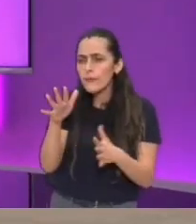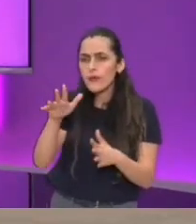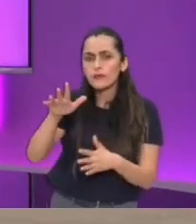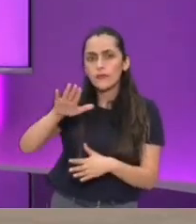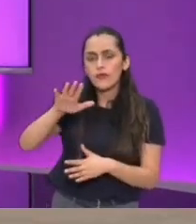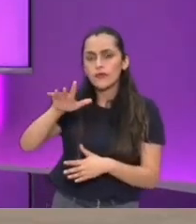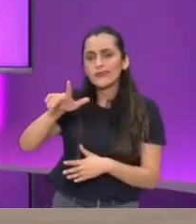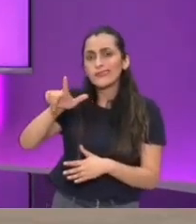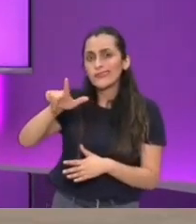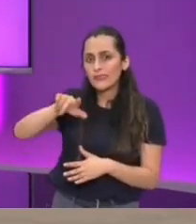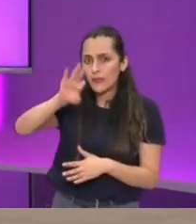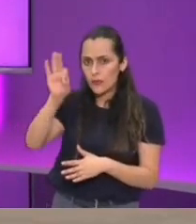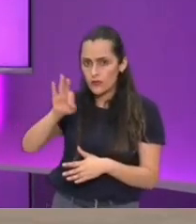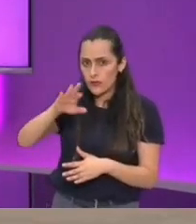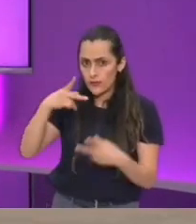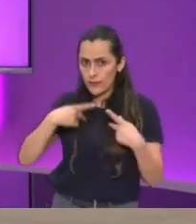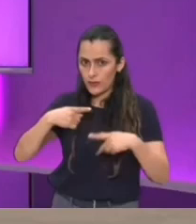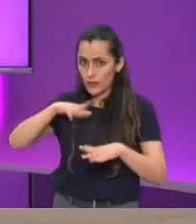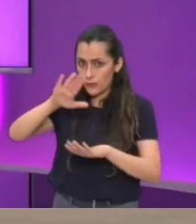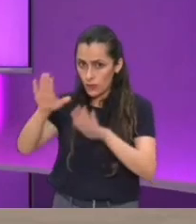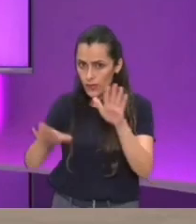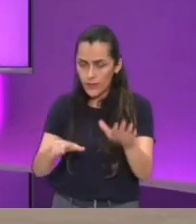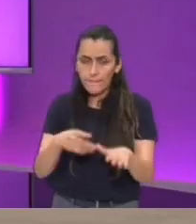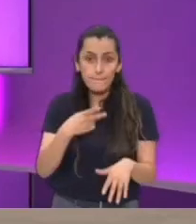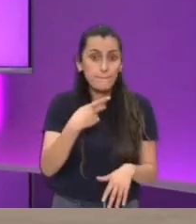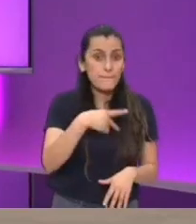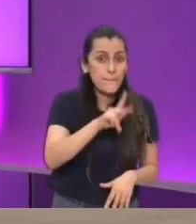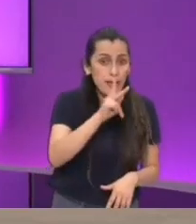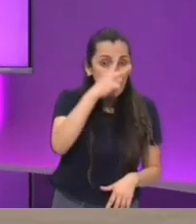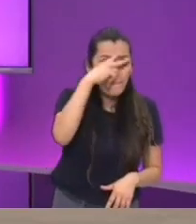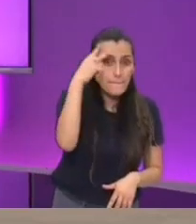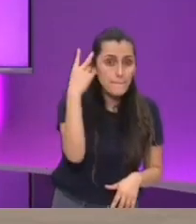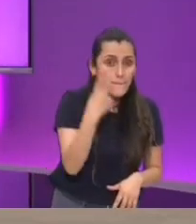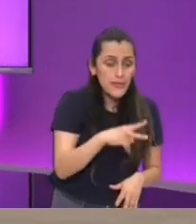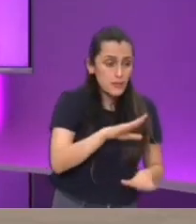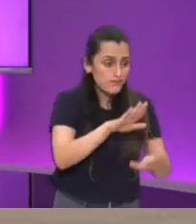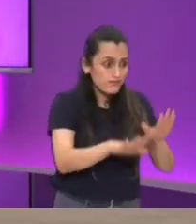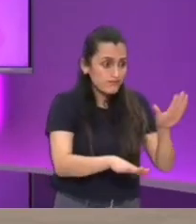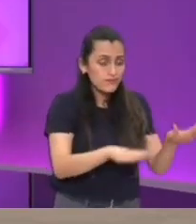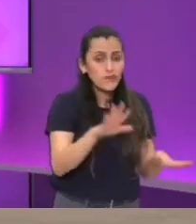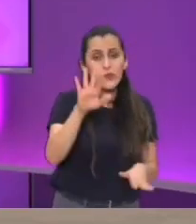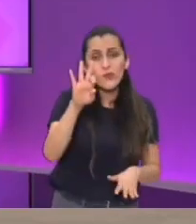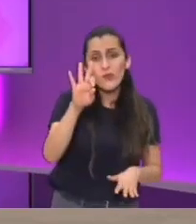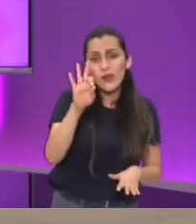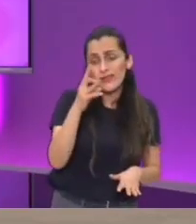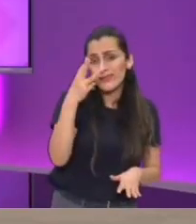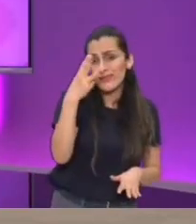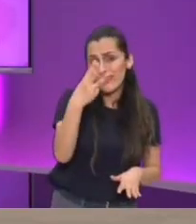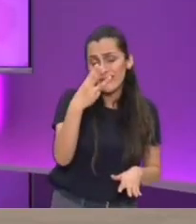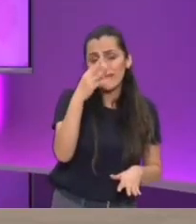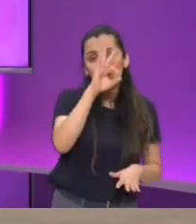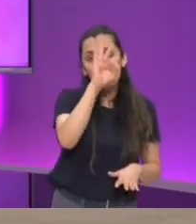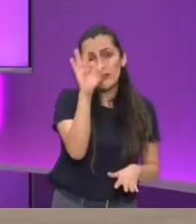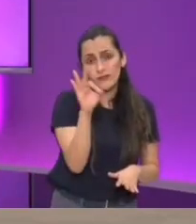17%. En México es del 43%. ¿Qué hacer y si hay que